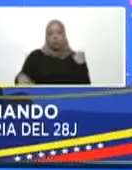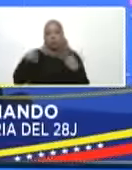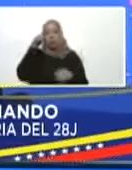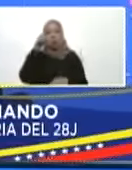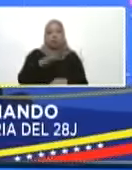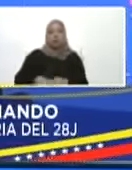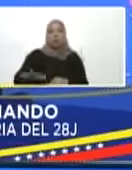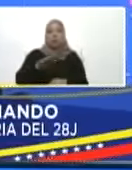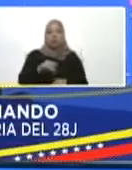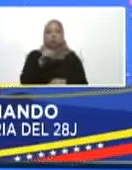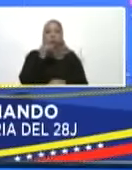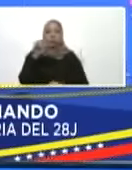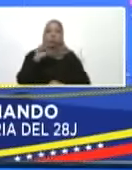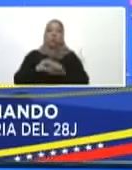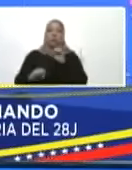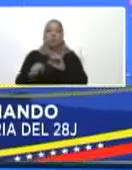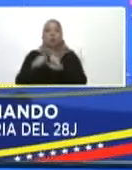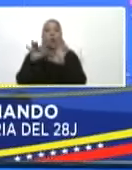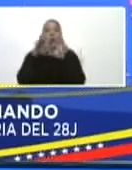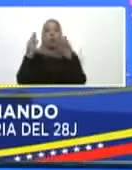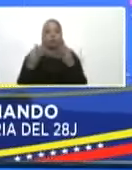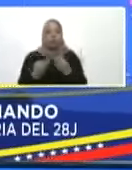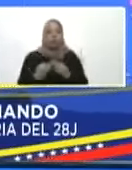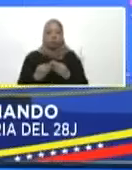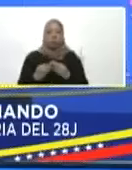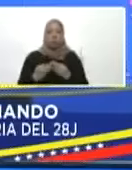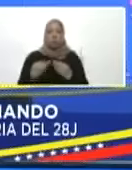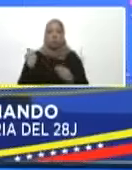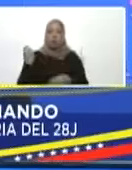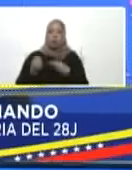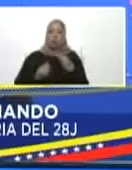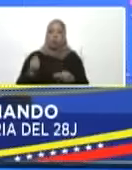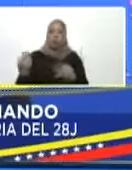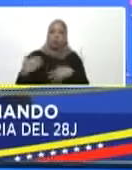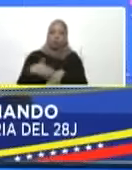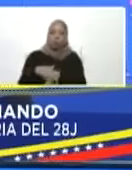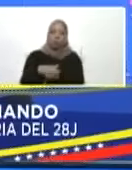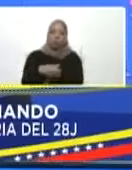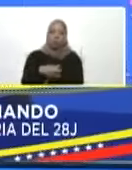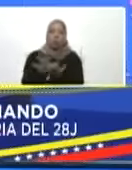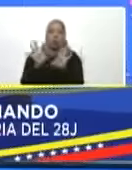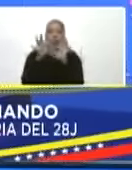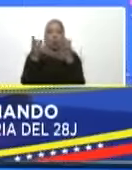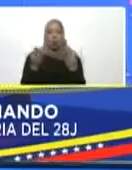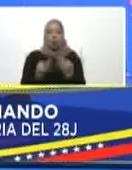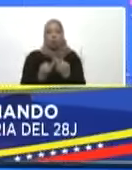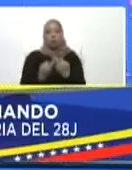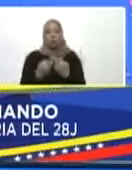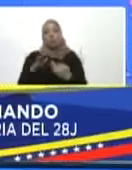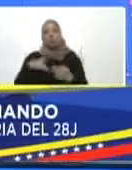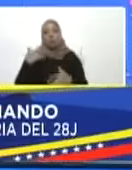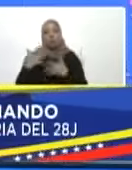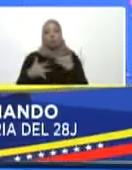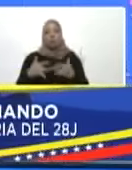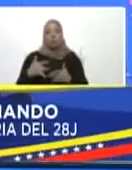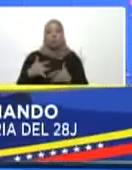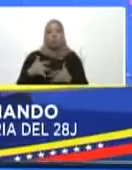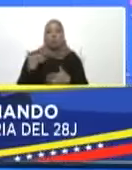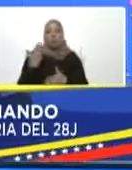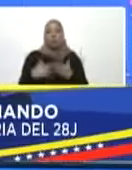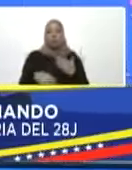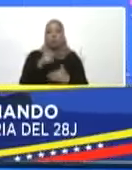pueblo, la defensa que ha hecho de la familia, cómo nos mantiene integrados en familia. Pues eso es una